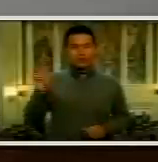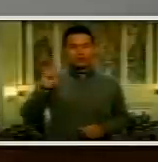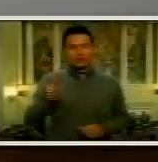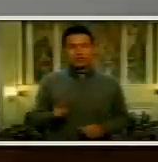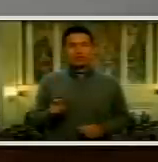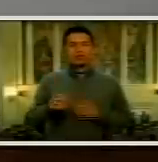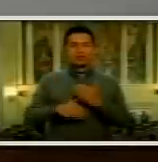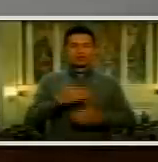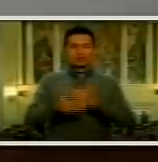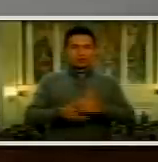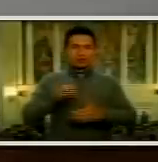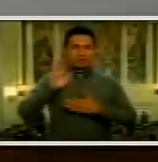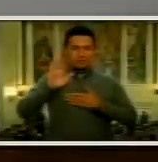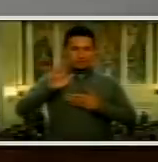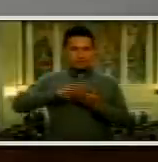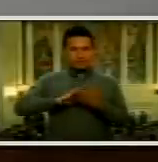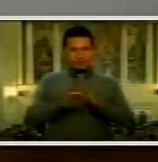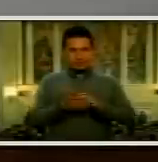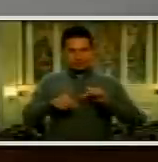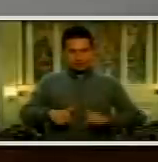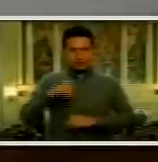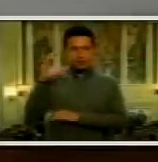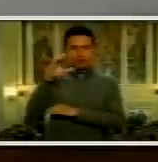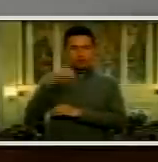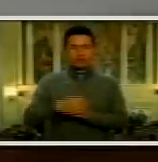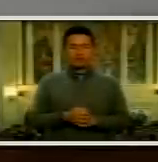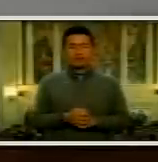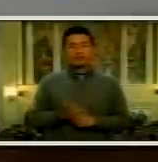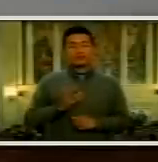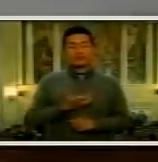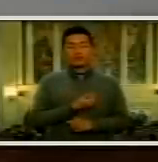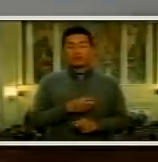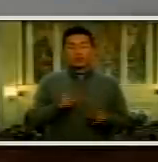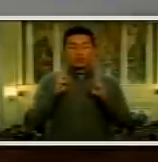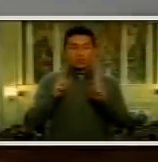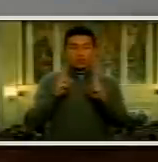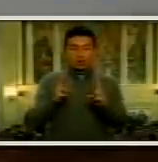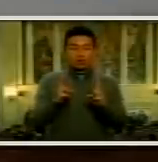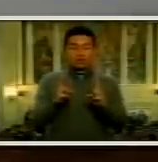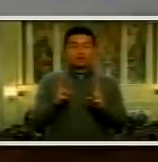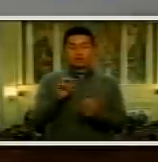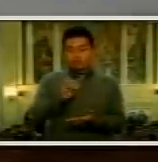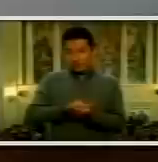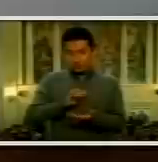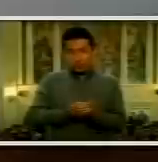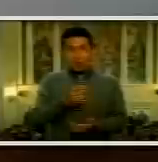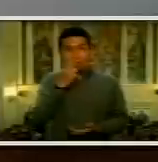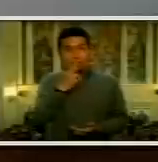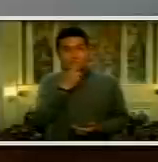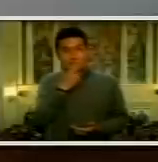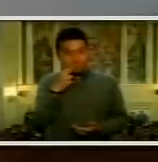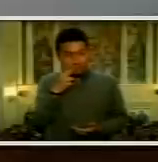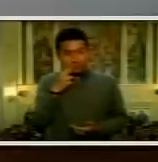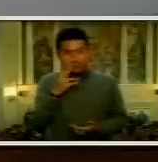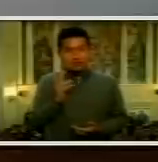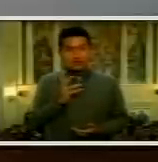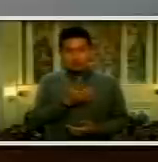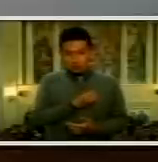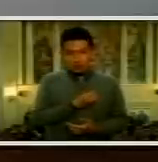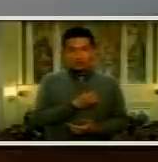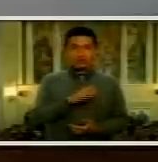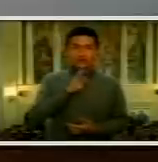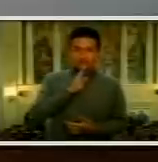paz en Colombia. Y esperamos que sea el mismo compromiso que recibamos de todos